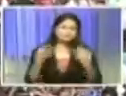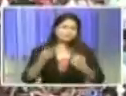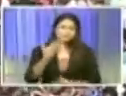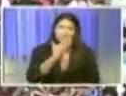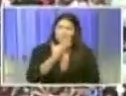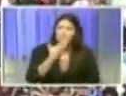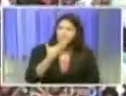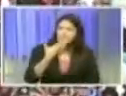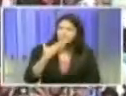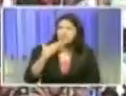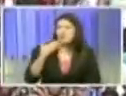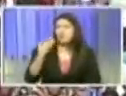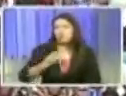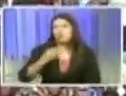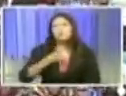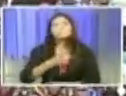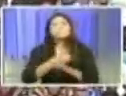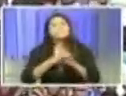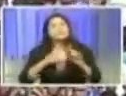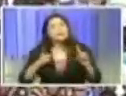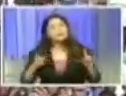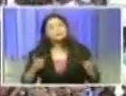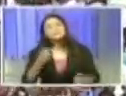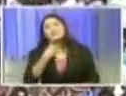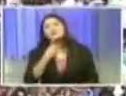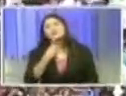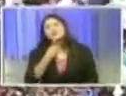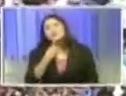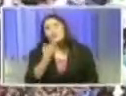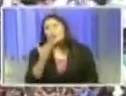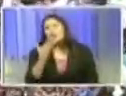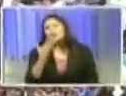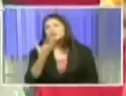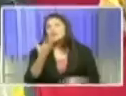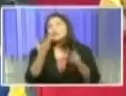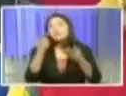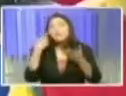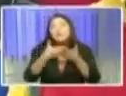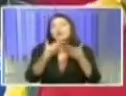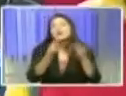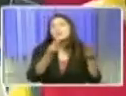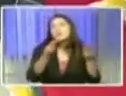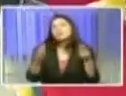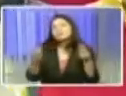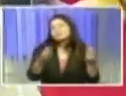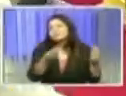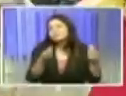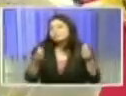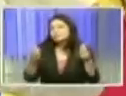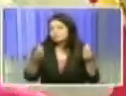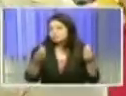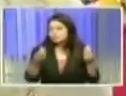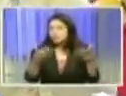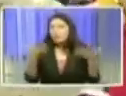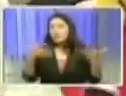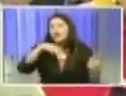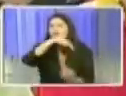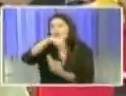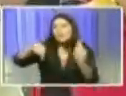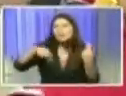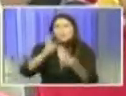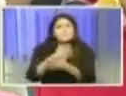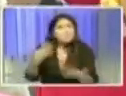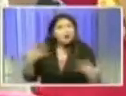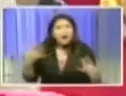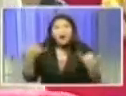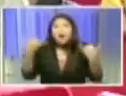calidad. Ahora, cuando hablemos de calidad, busquemos la sustancia. ¿Cuál es la revolución más urgente